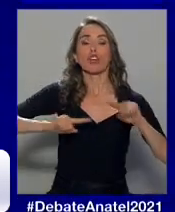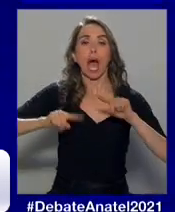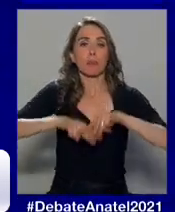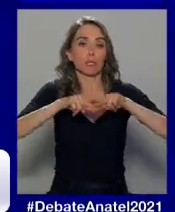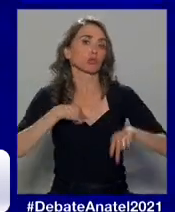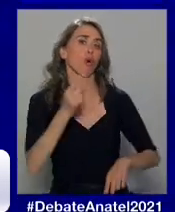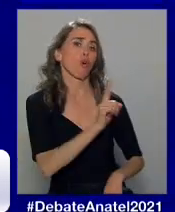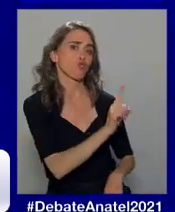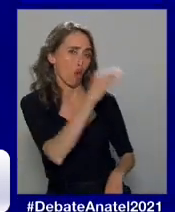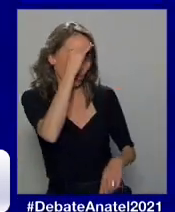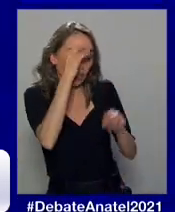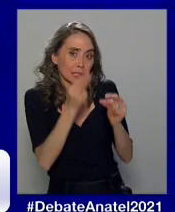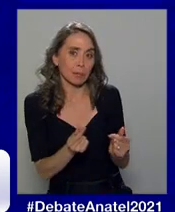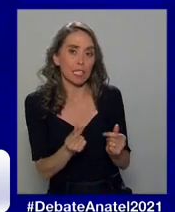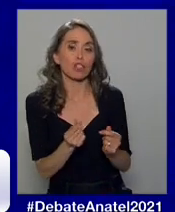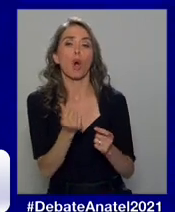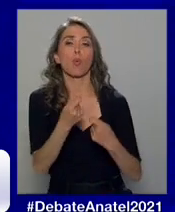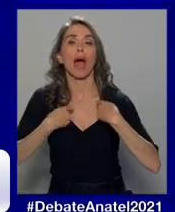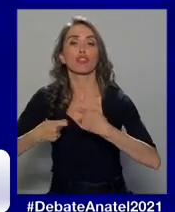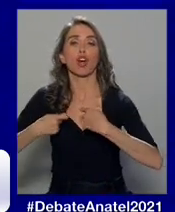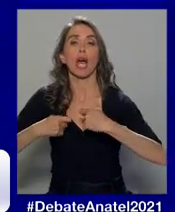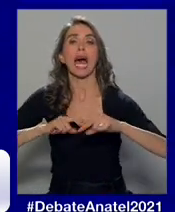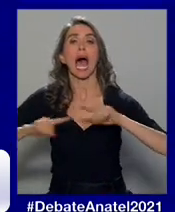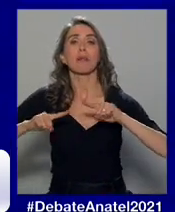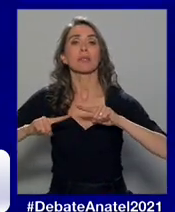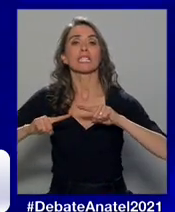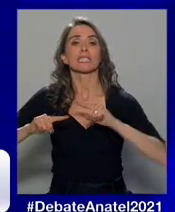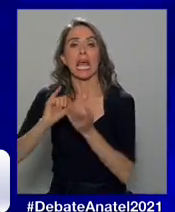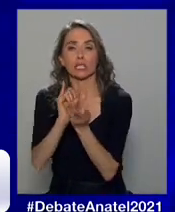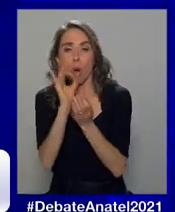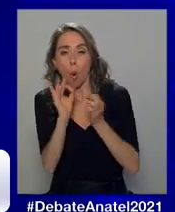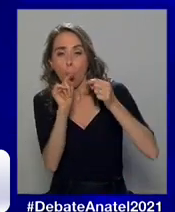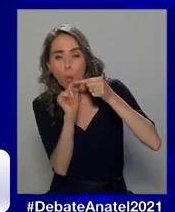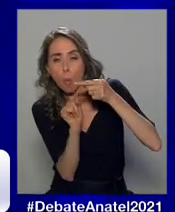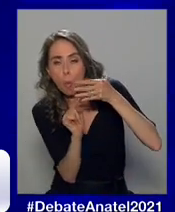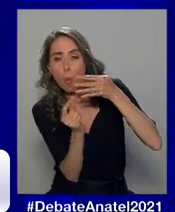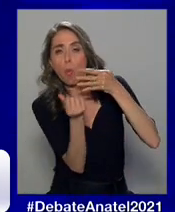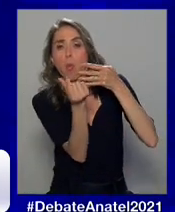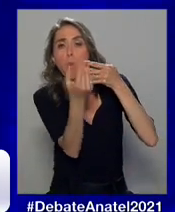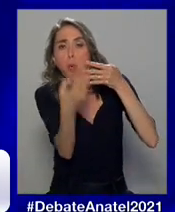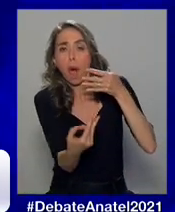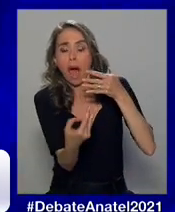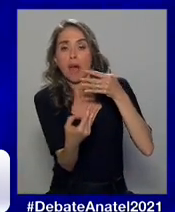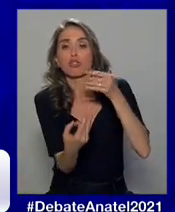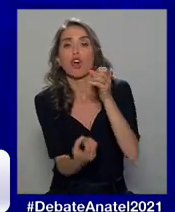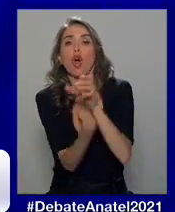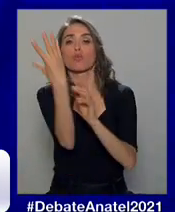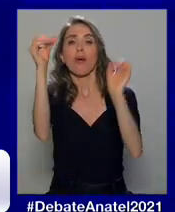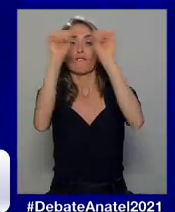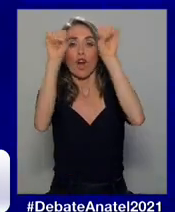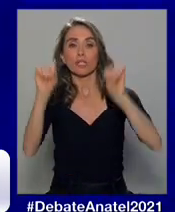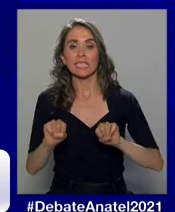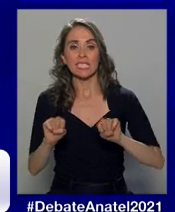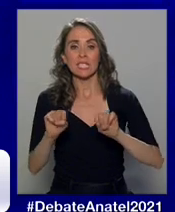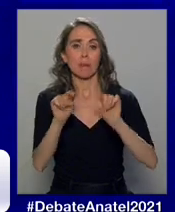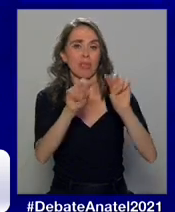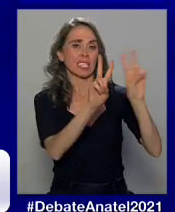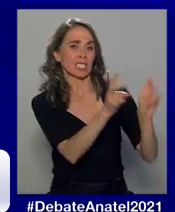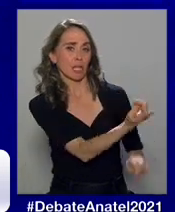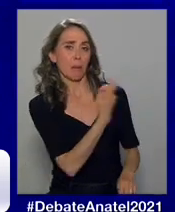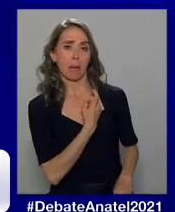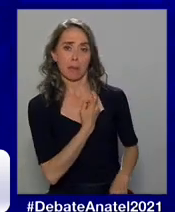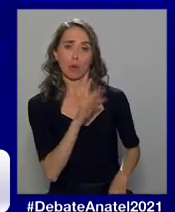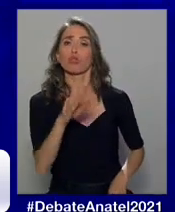no soy experto en los costos de administración exactos que pueda tener un nuevo sistema respecto a eso. Lo que sí